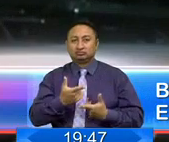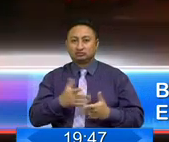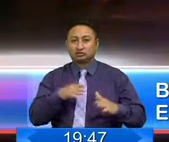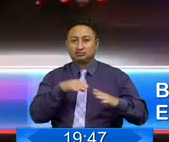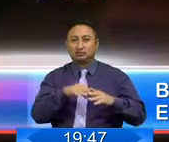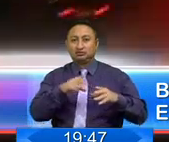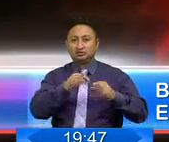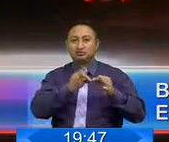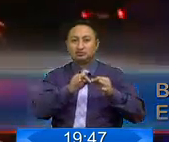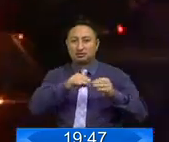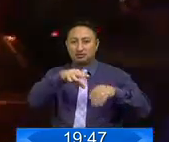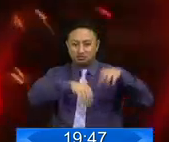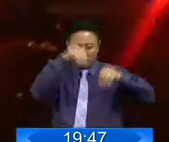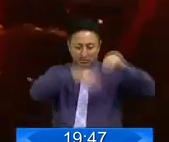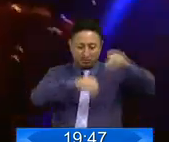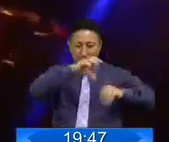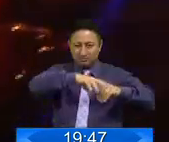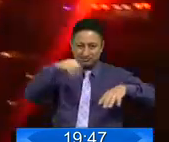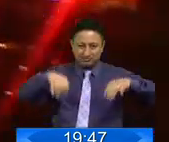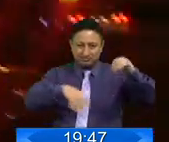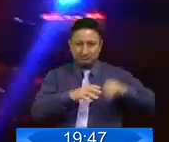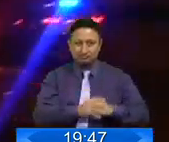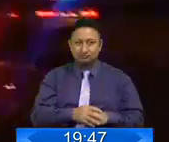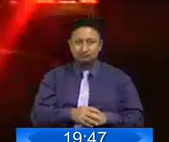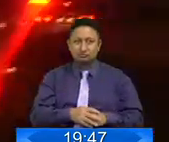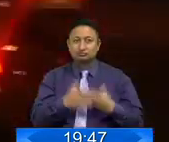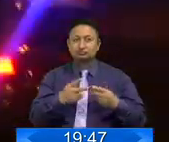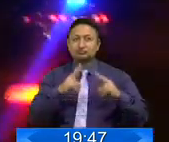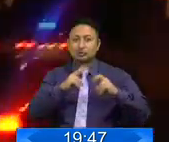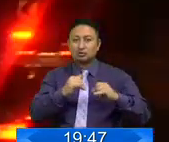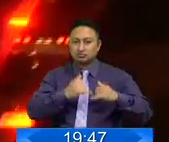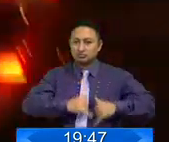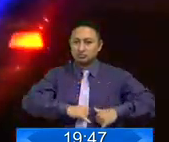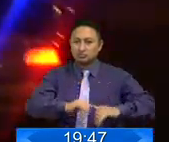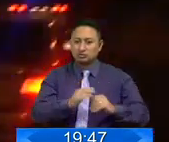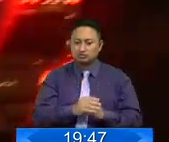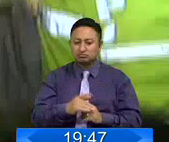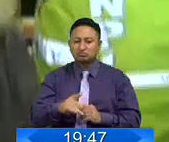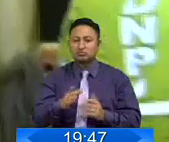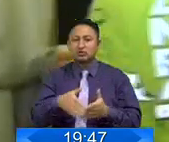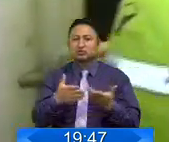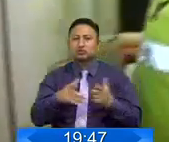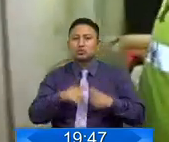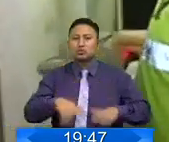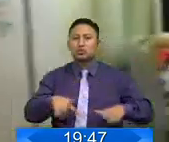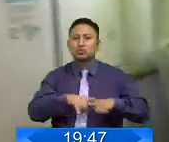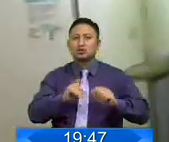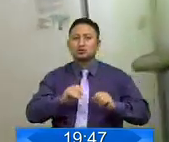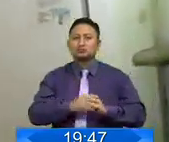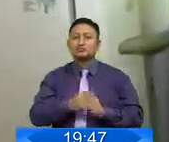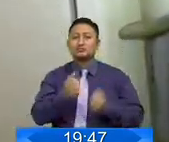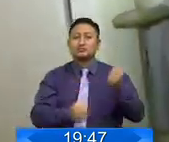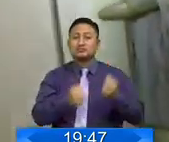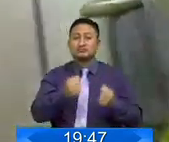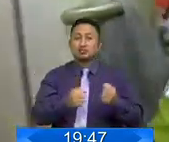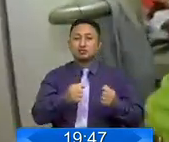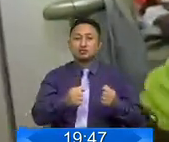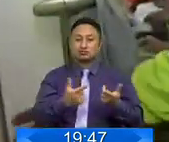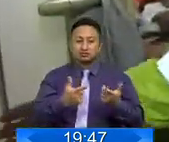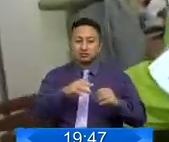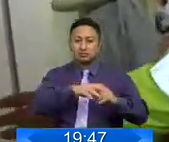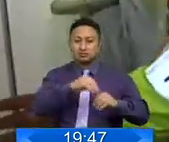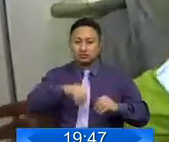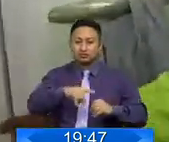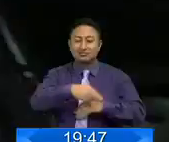desarmar. Las indagaciones continuarán para determinar en dónde se procedían a desmantelar los autos y se vendían